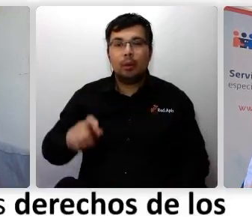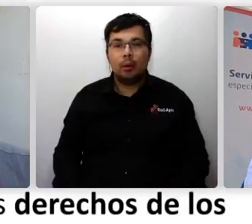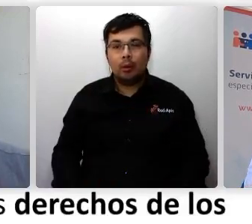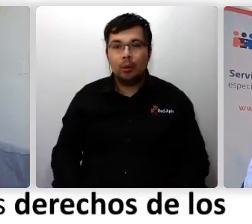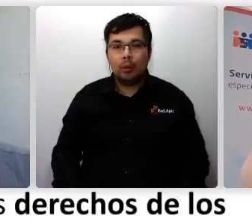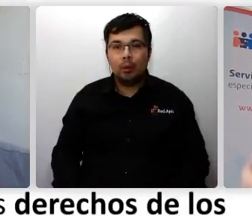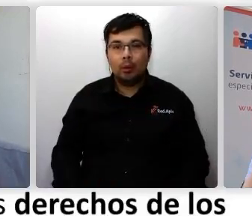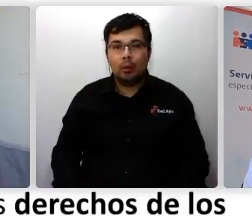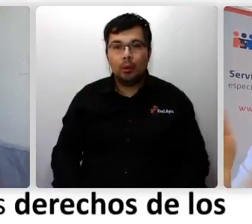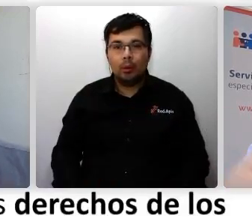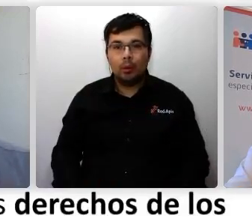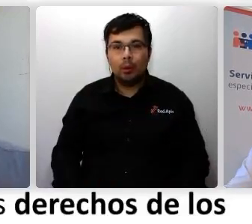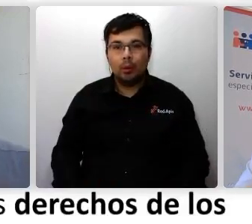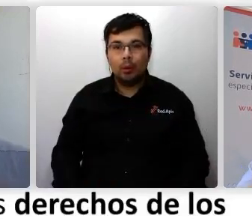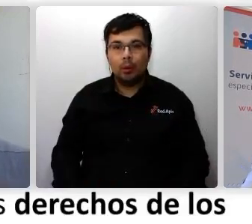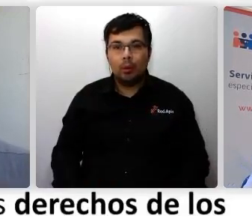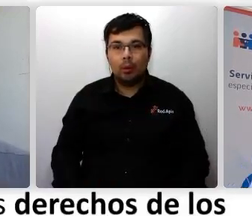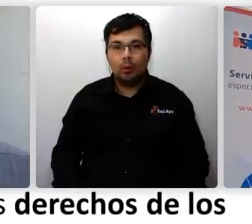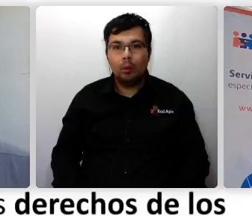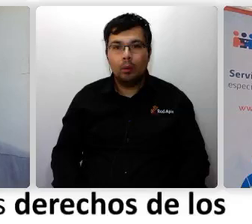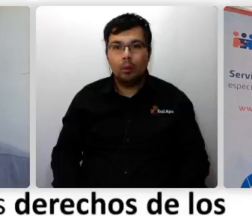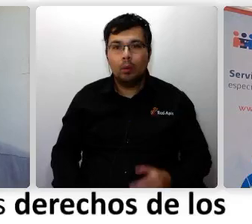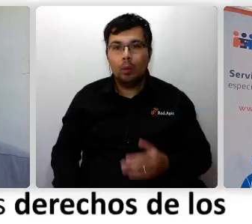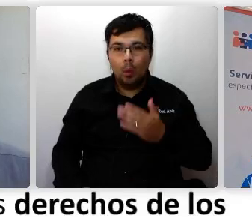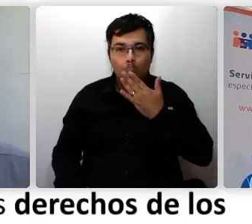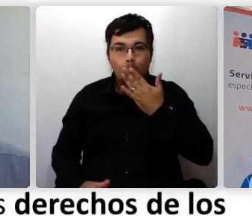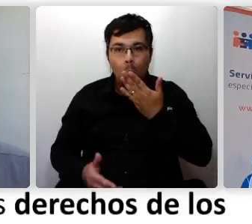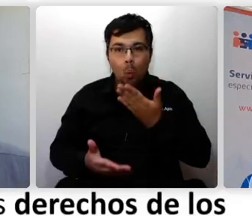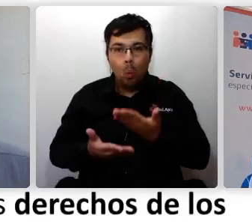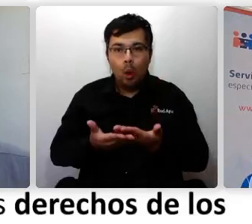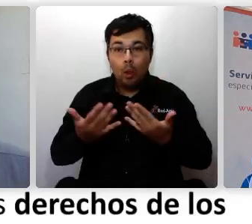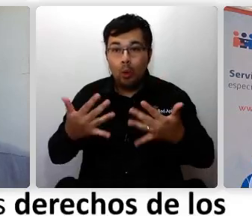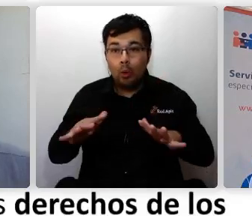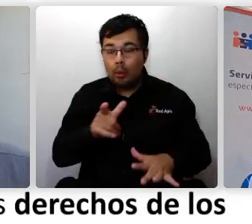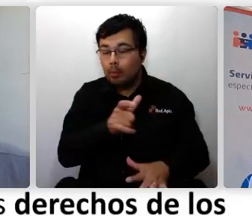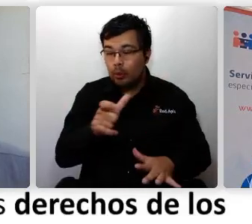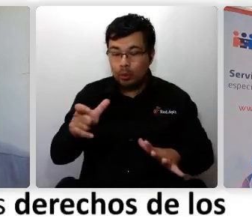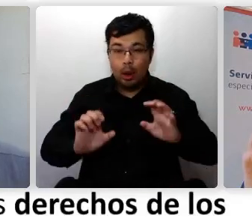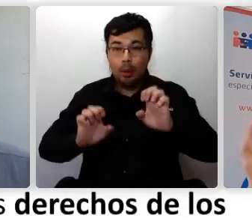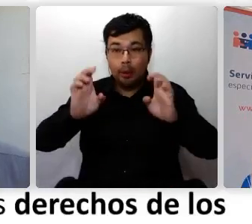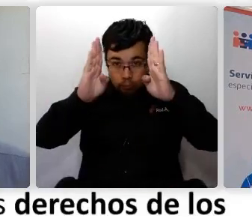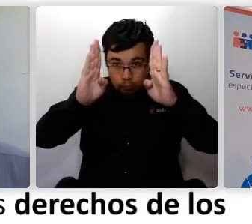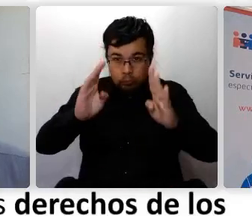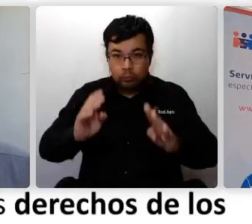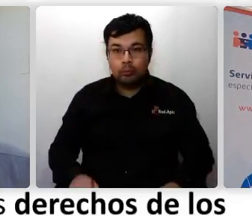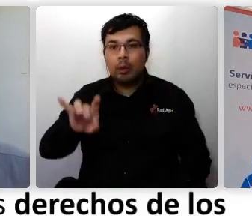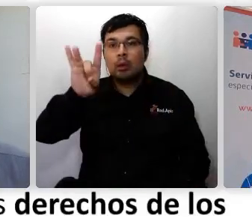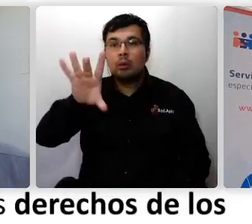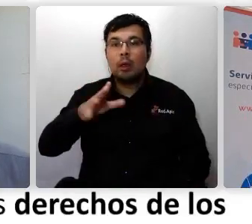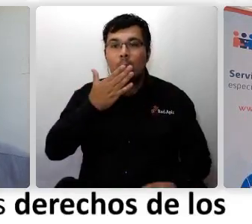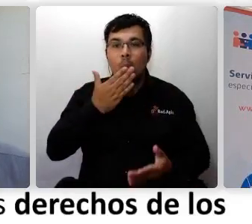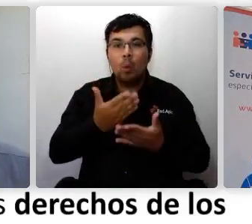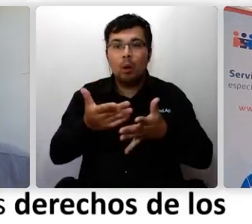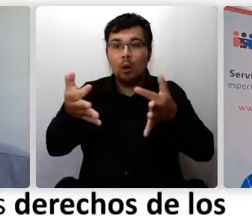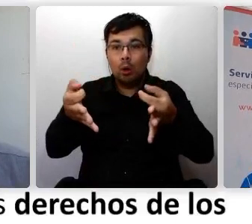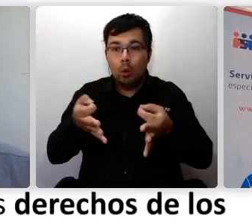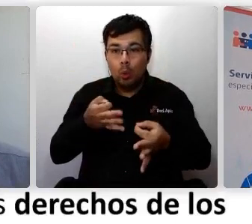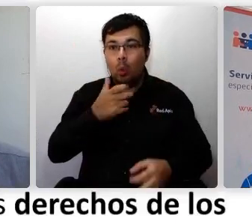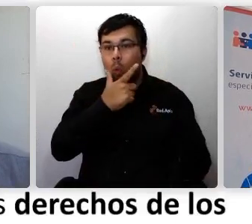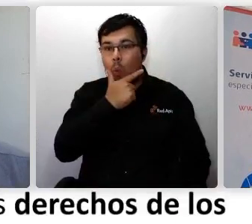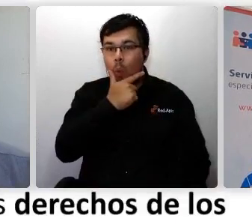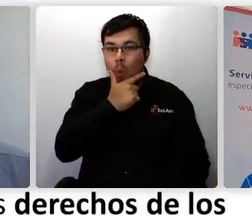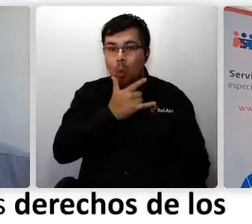quienes escuchan son empresarios, son emprendedores, ¿Sabes cuando el contador tiene dudas o cuando o a veces